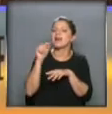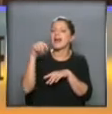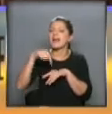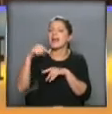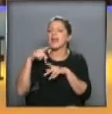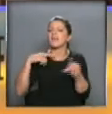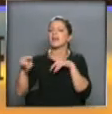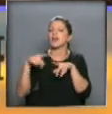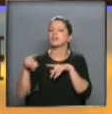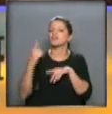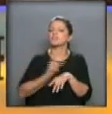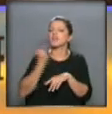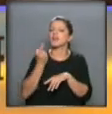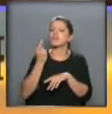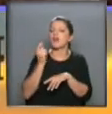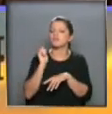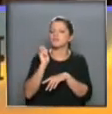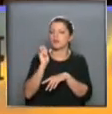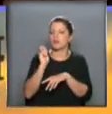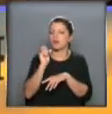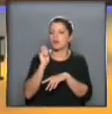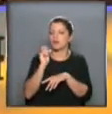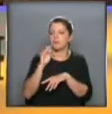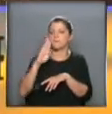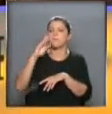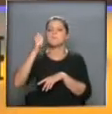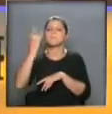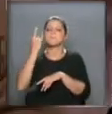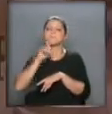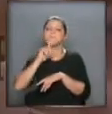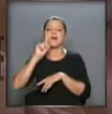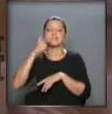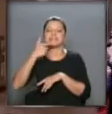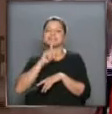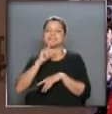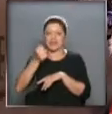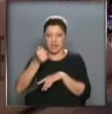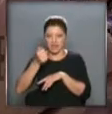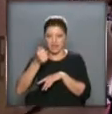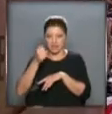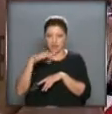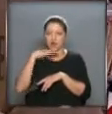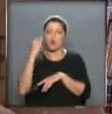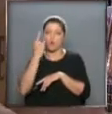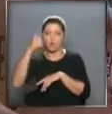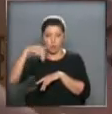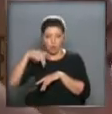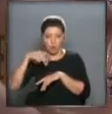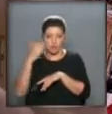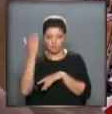director? Sí. El director de la orquesta. Juan Bautista es el director de la orquesta, que en este momento está ensayando.